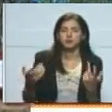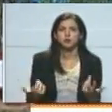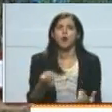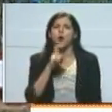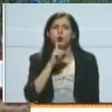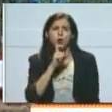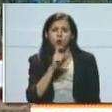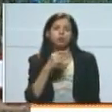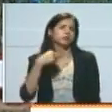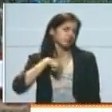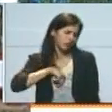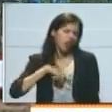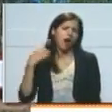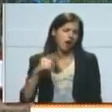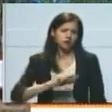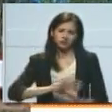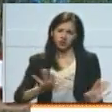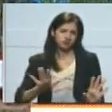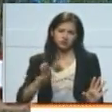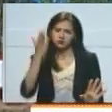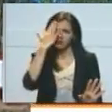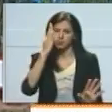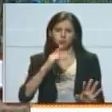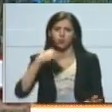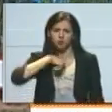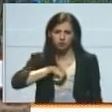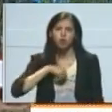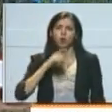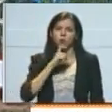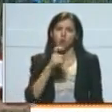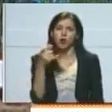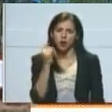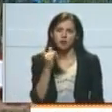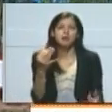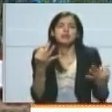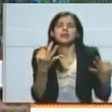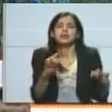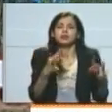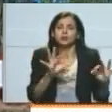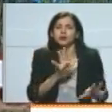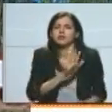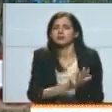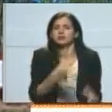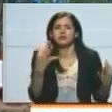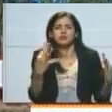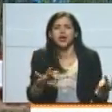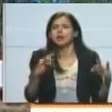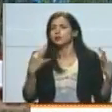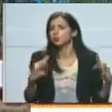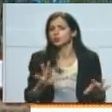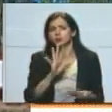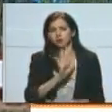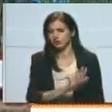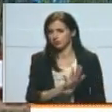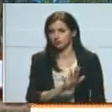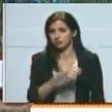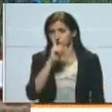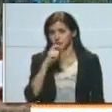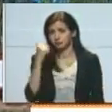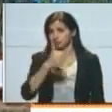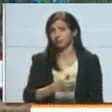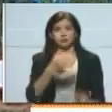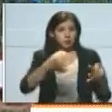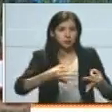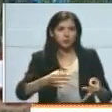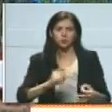tienen. Necesario, eso es natural en ellos. Es su naturaleza. Odiar, andar